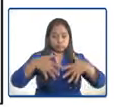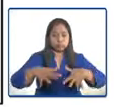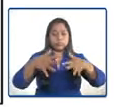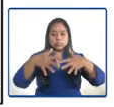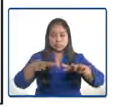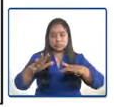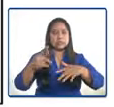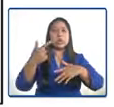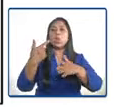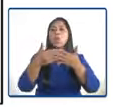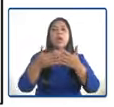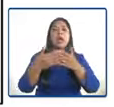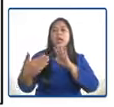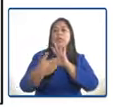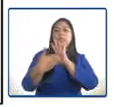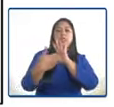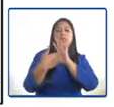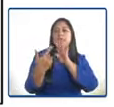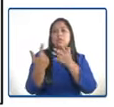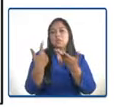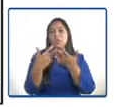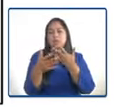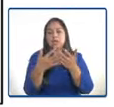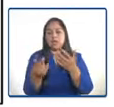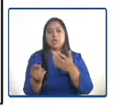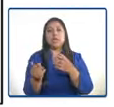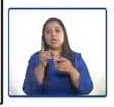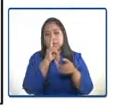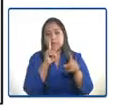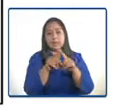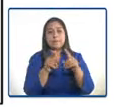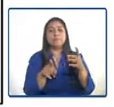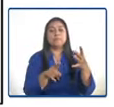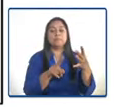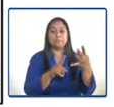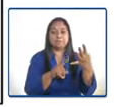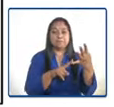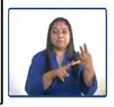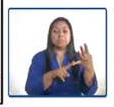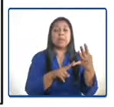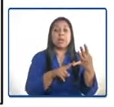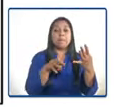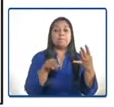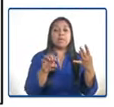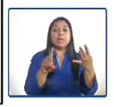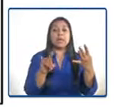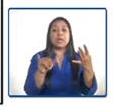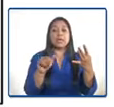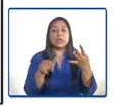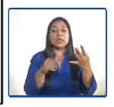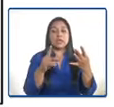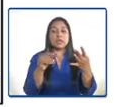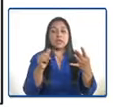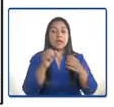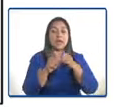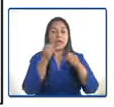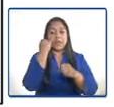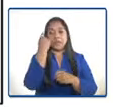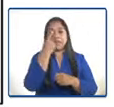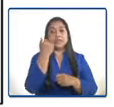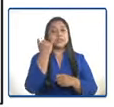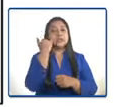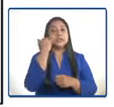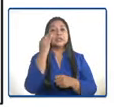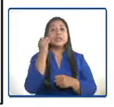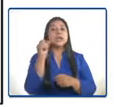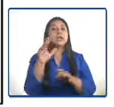cualquier amenaza que se quiera concretar, y asimismo cuentan con medidas físicas adecuadas y proporcionadas en